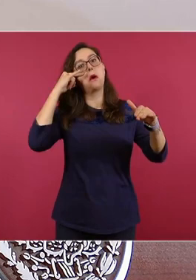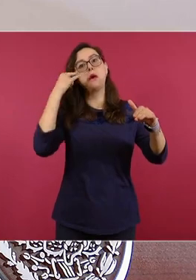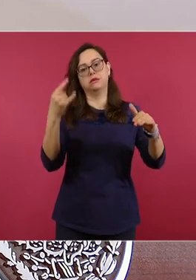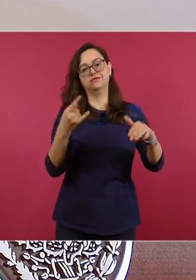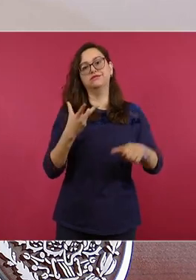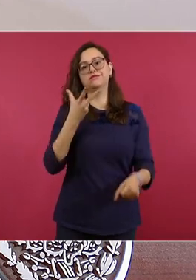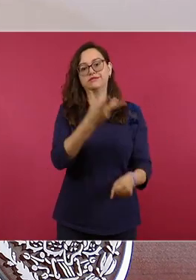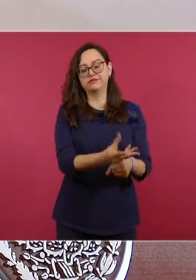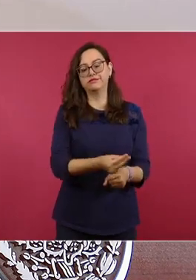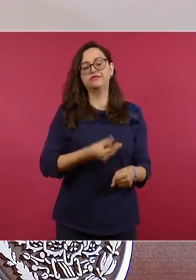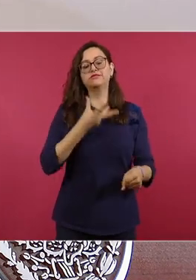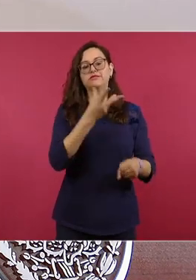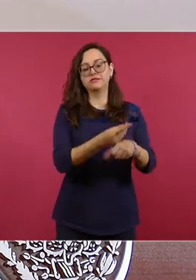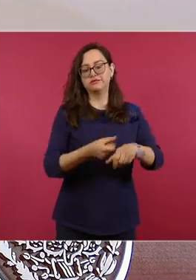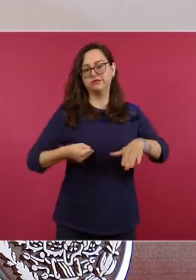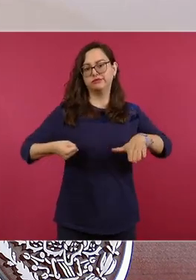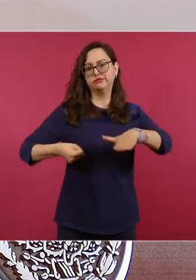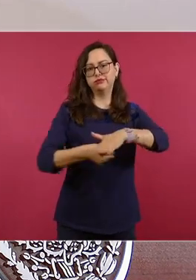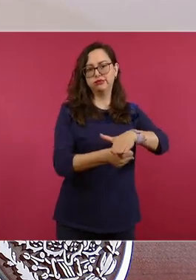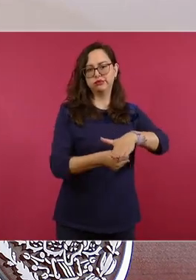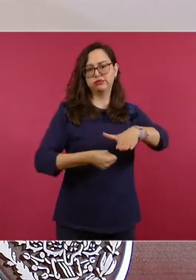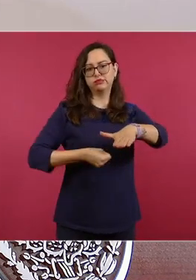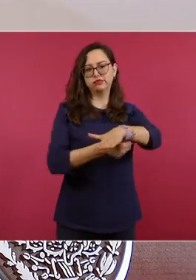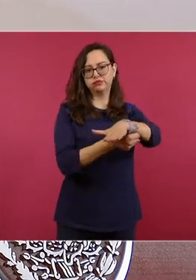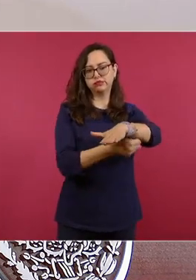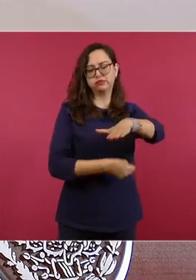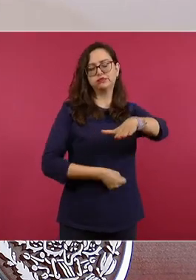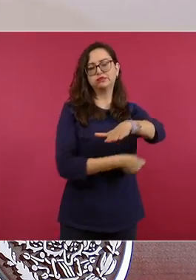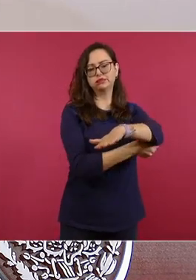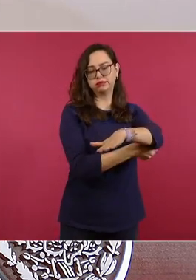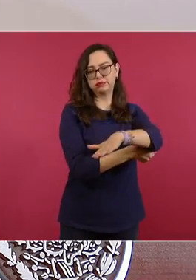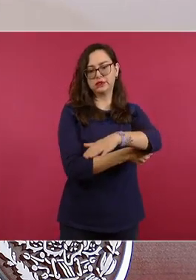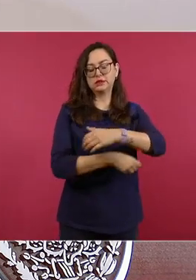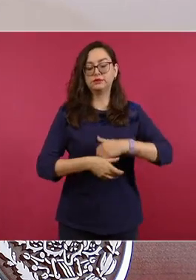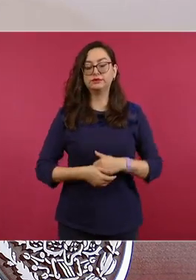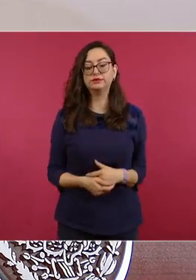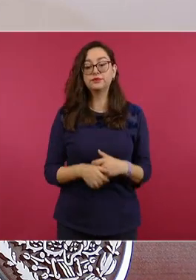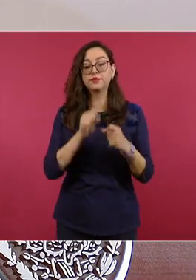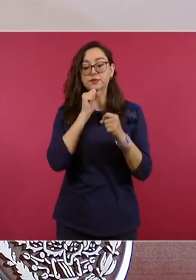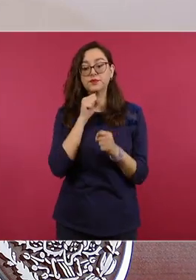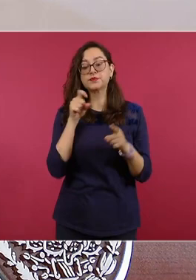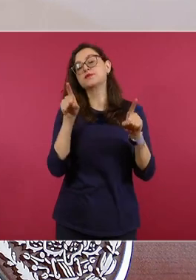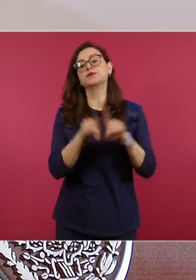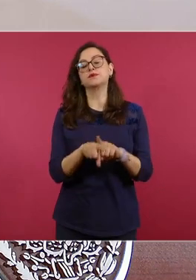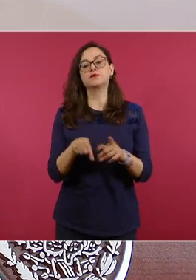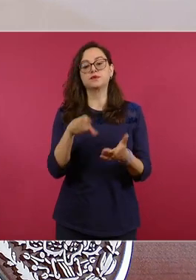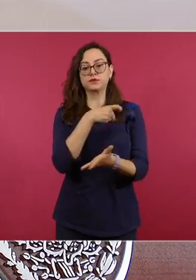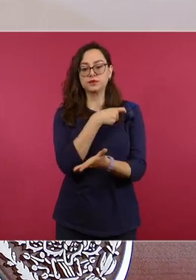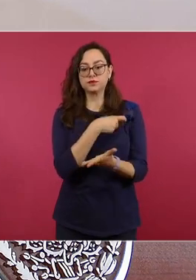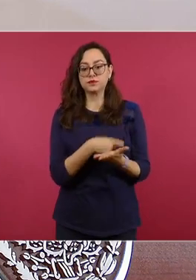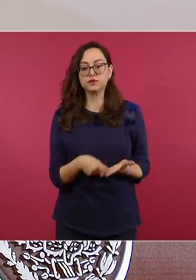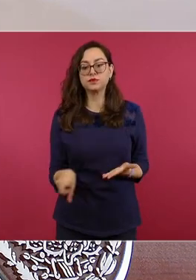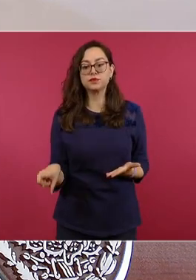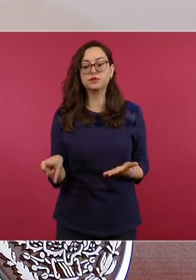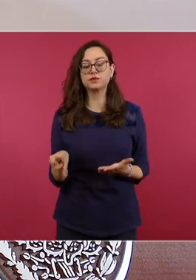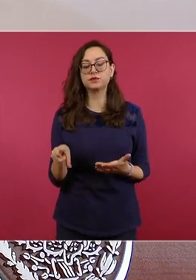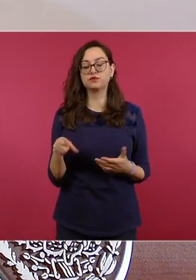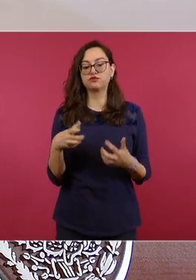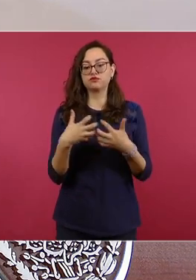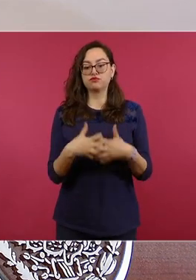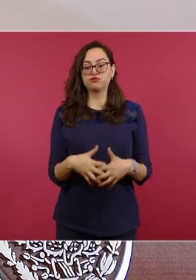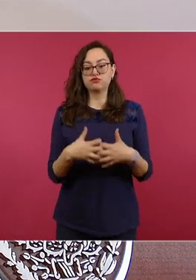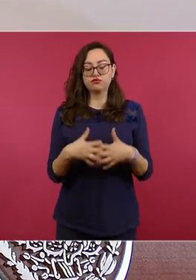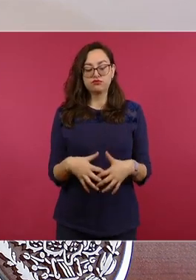408.7 millones de pesos para modernizar equipos existentes, resaltando la adquisición de 5 unidades de ataque y extinción